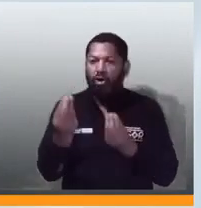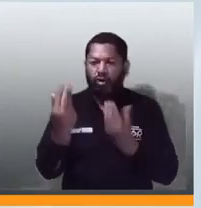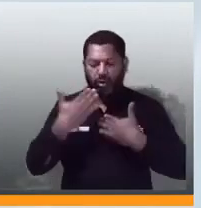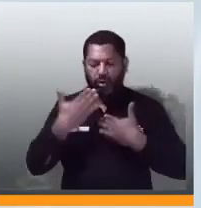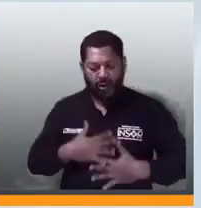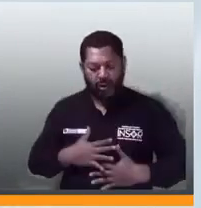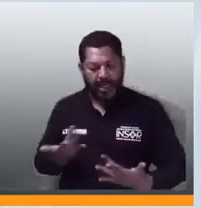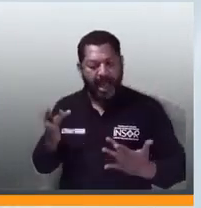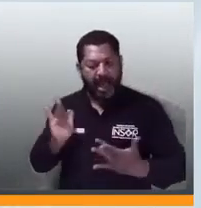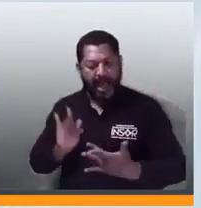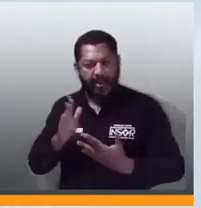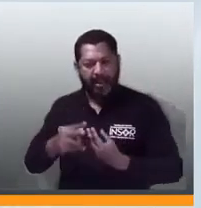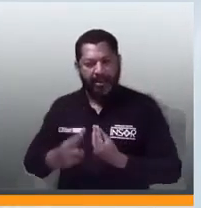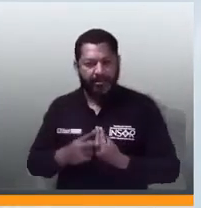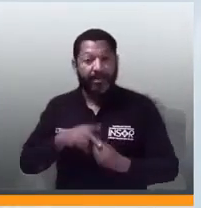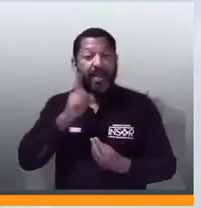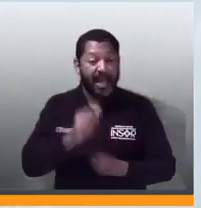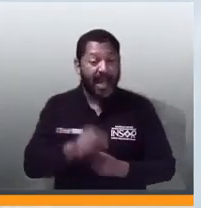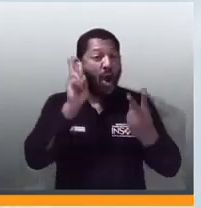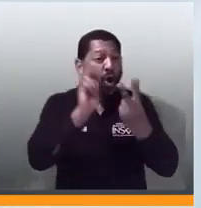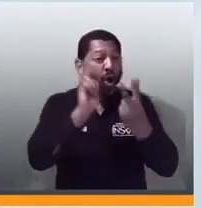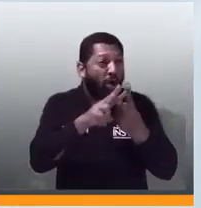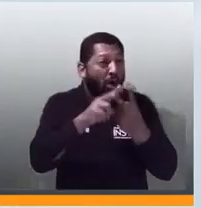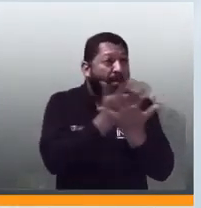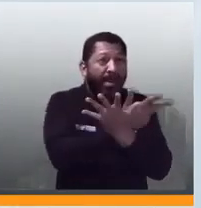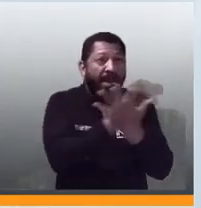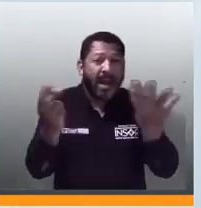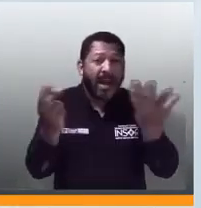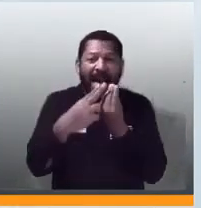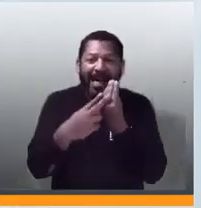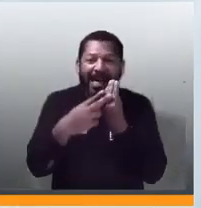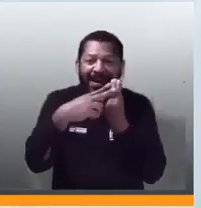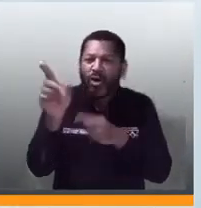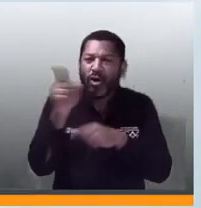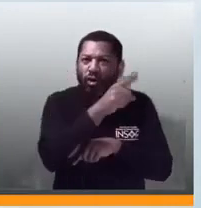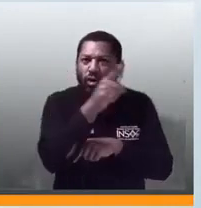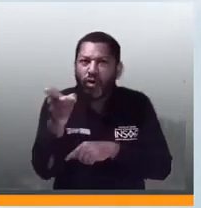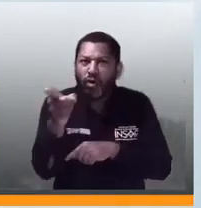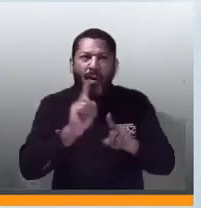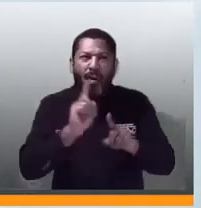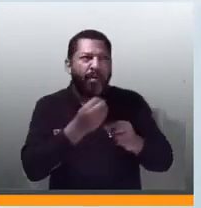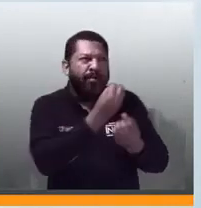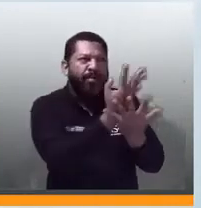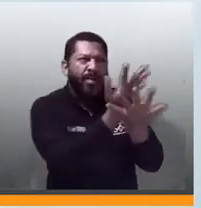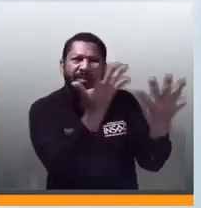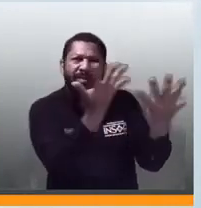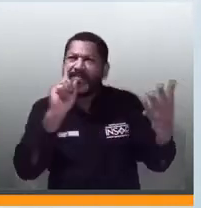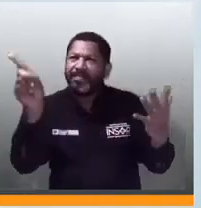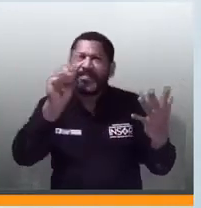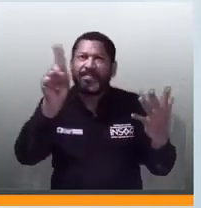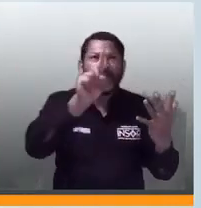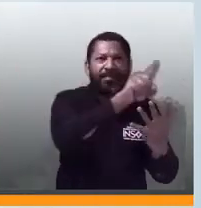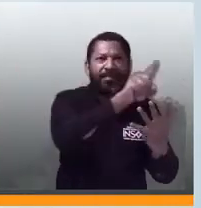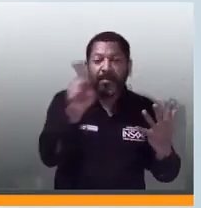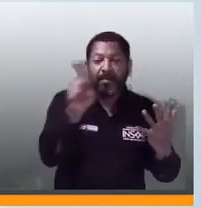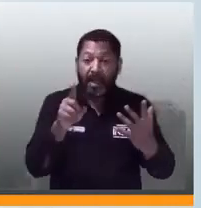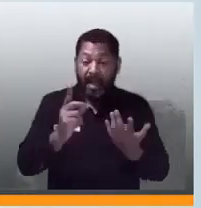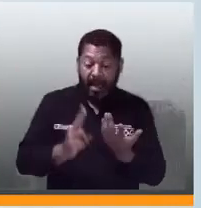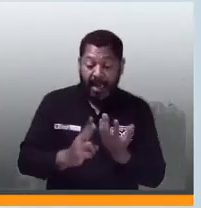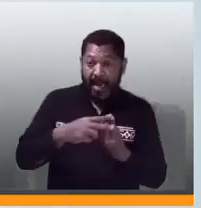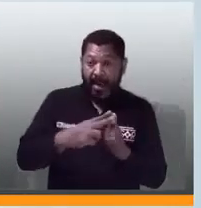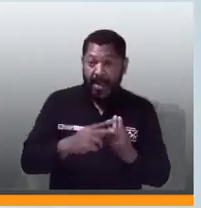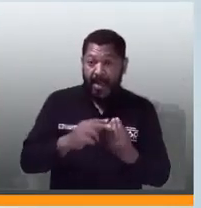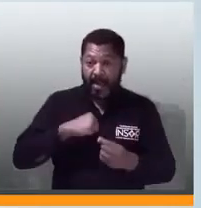herramientas. Pero conocer herramientas, apropiarnos de ellas, conocer los repositorios que existen, herramientas que no